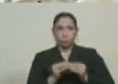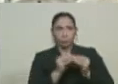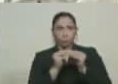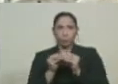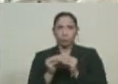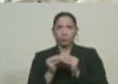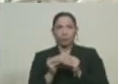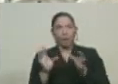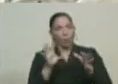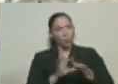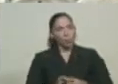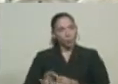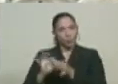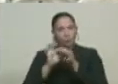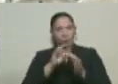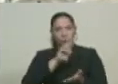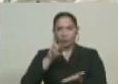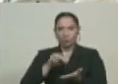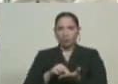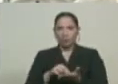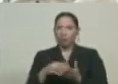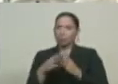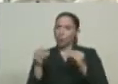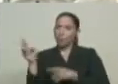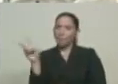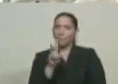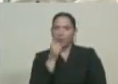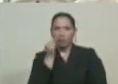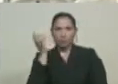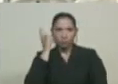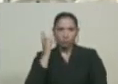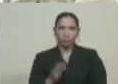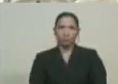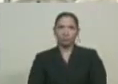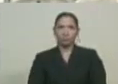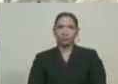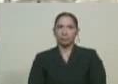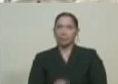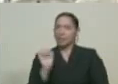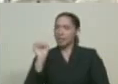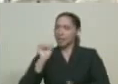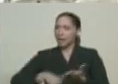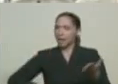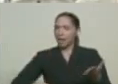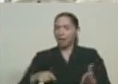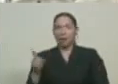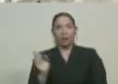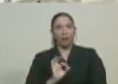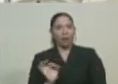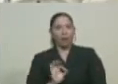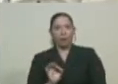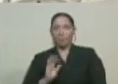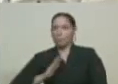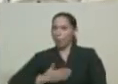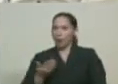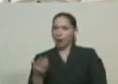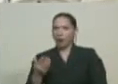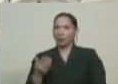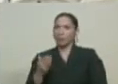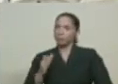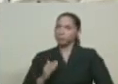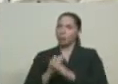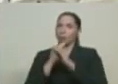Nacional, de todos los venezolanos, de toda la venezolana. Nada podrá detener este programa de recuperación, de